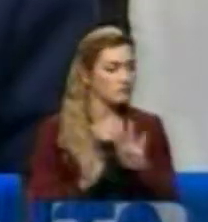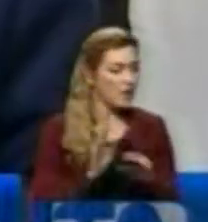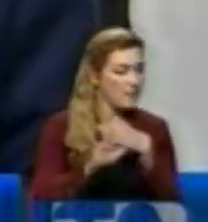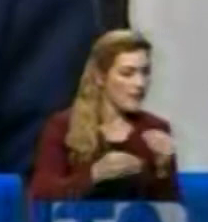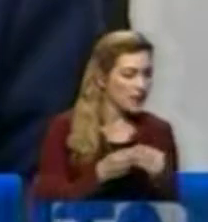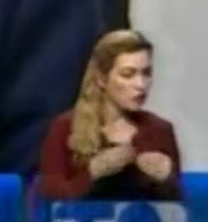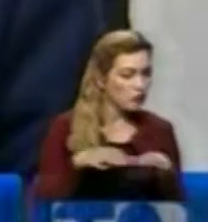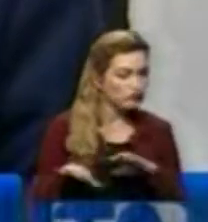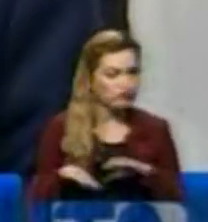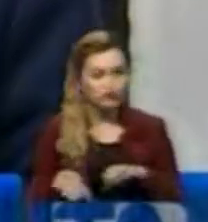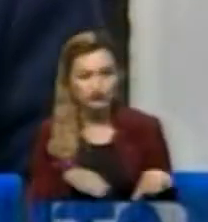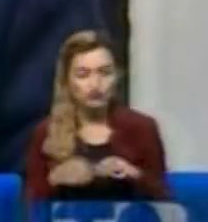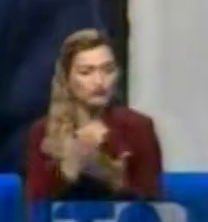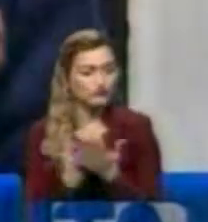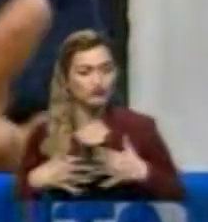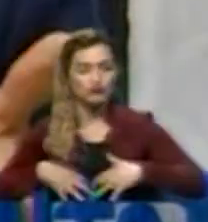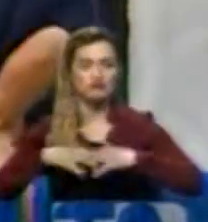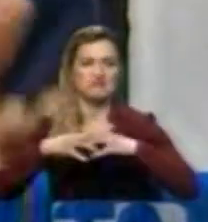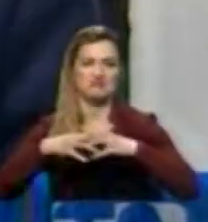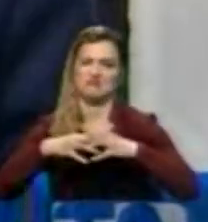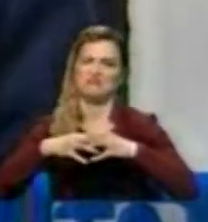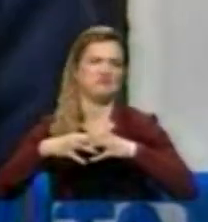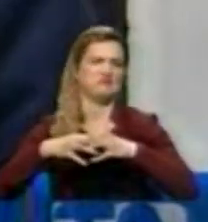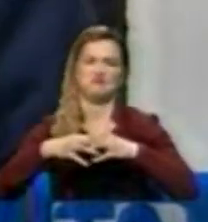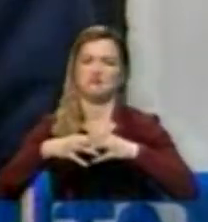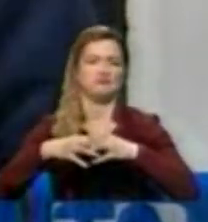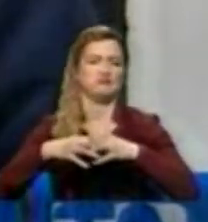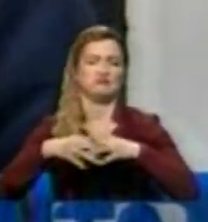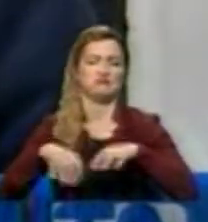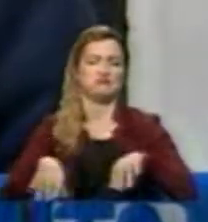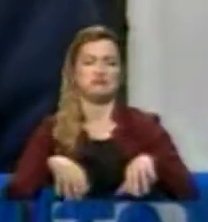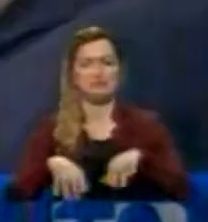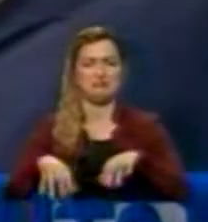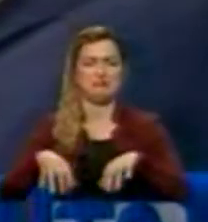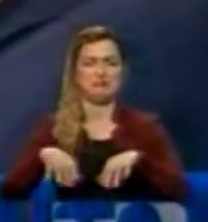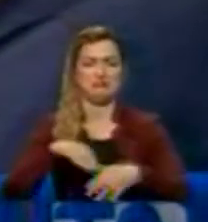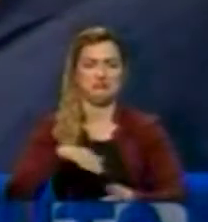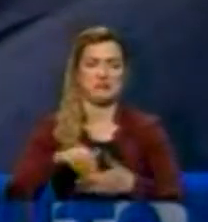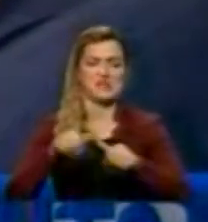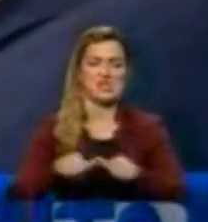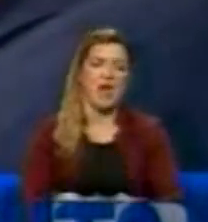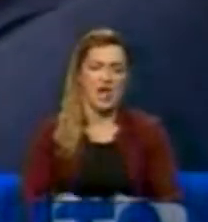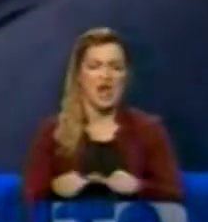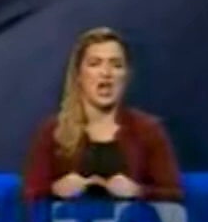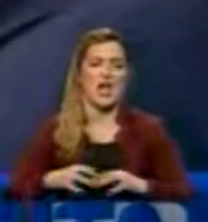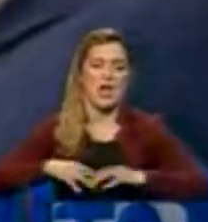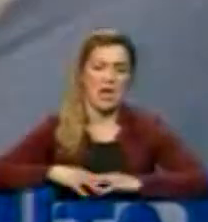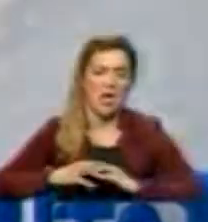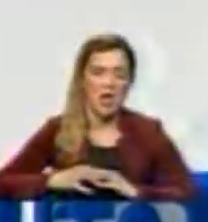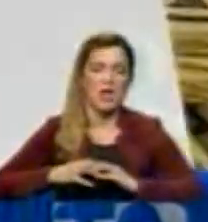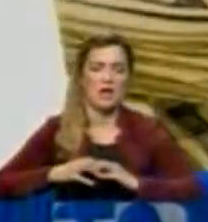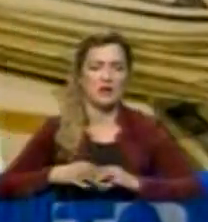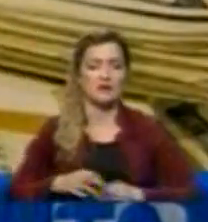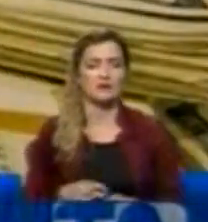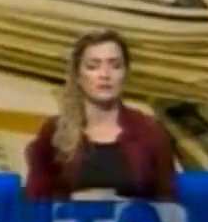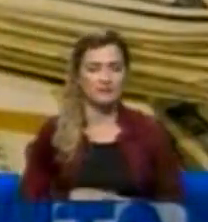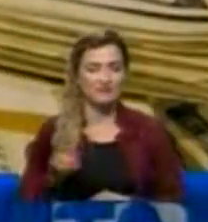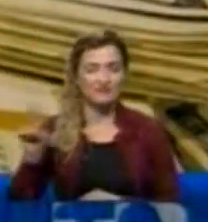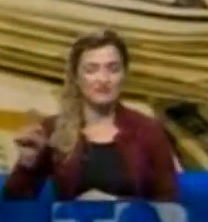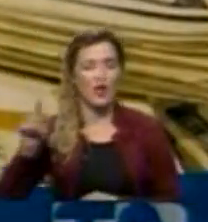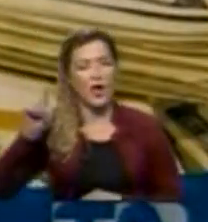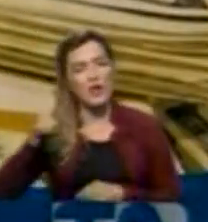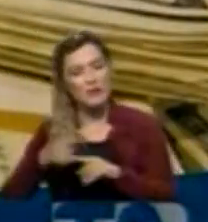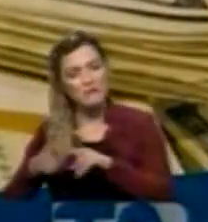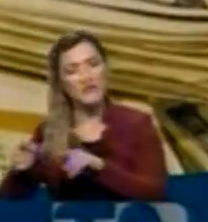la actividad económica del país está más bien sobre lo estancado. Y es que pese a los ofrecimientos, casi el 30% aún